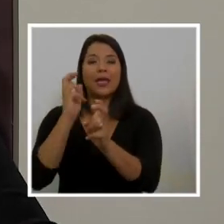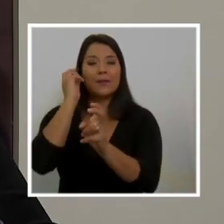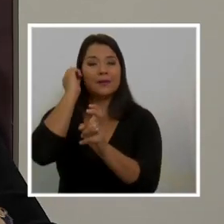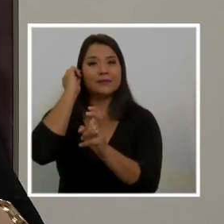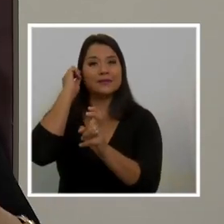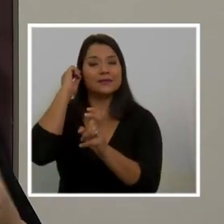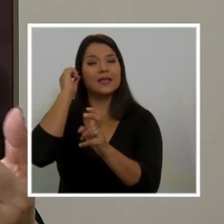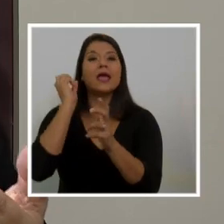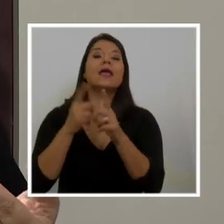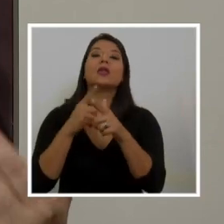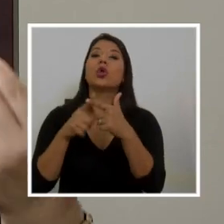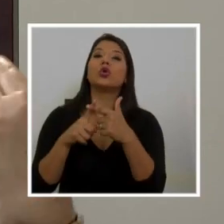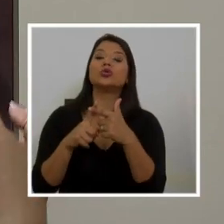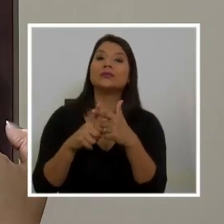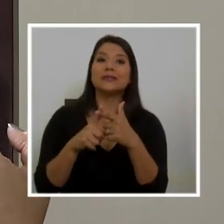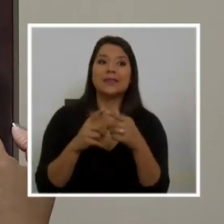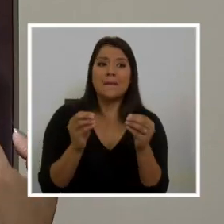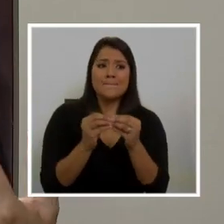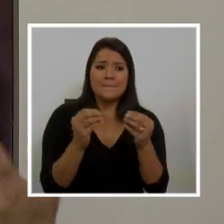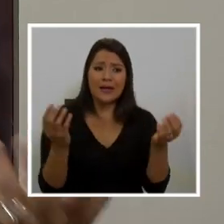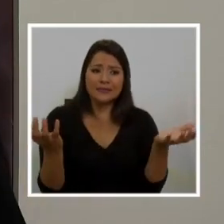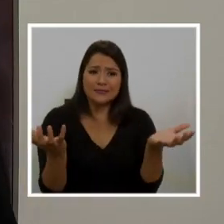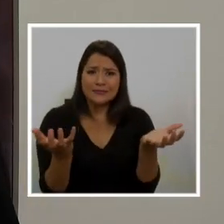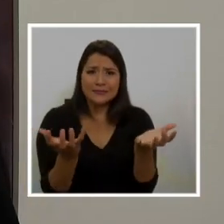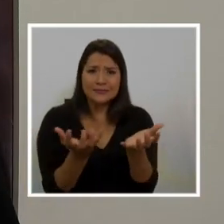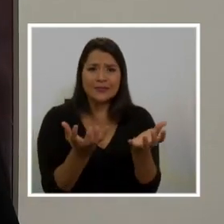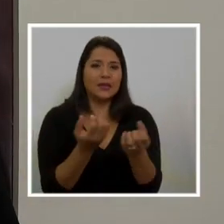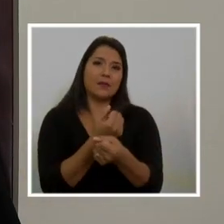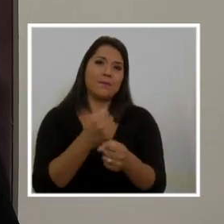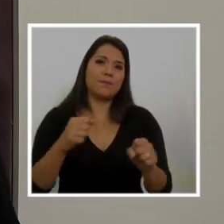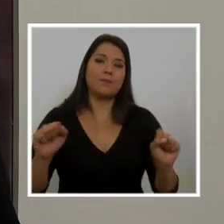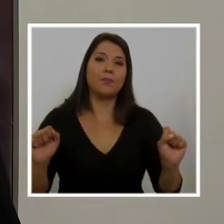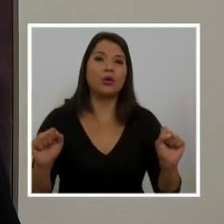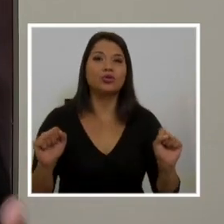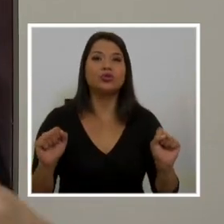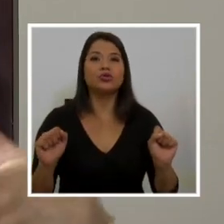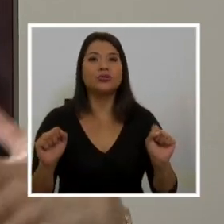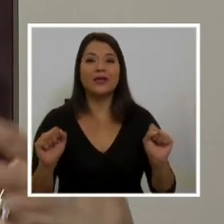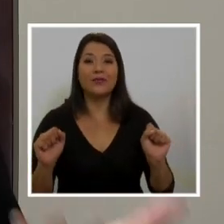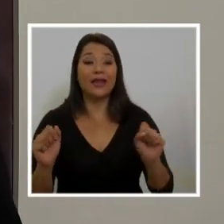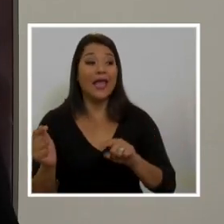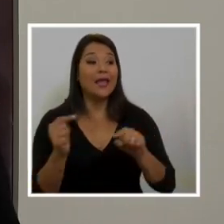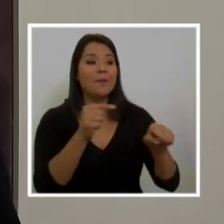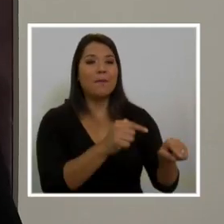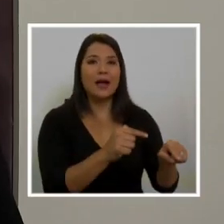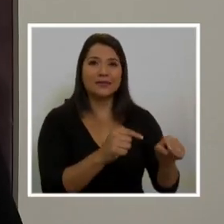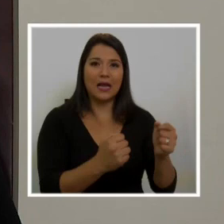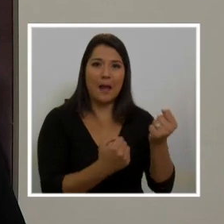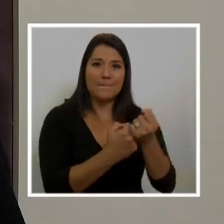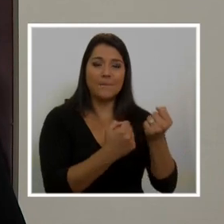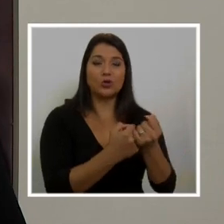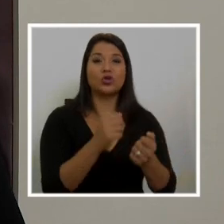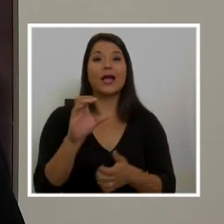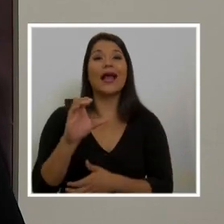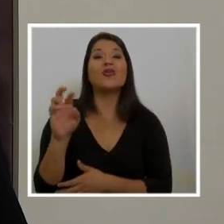más cercanos a ellos, es imposible que se acerquen a la candidatura de Carlos Ricardo Benavides, aun cuando haya